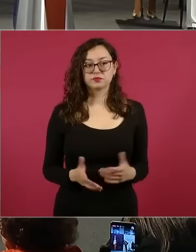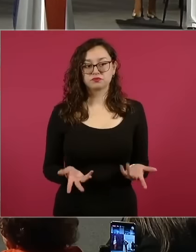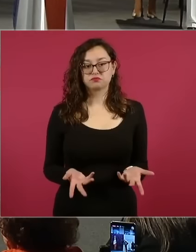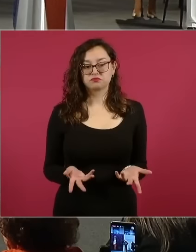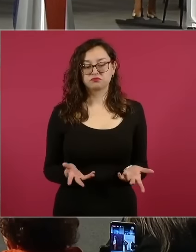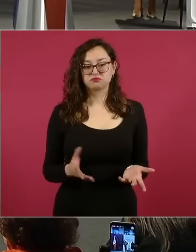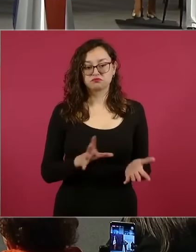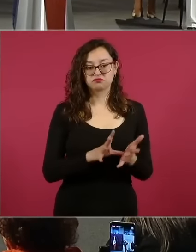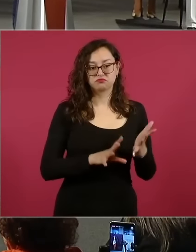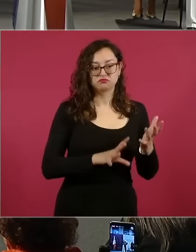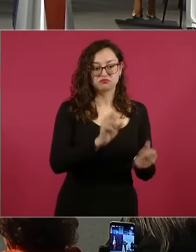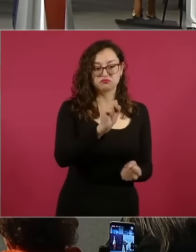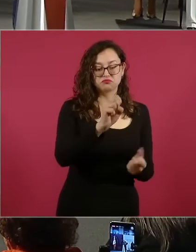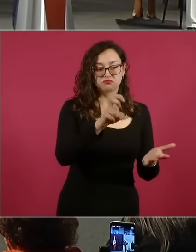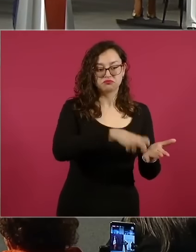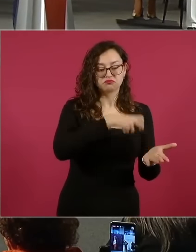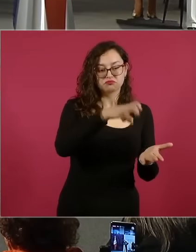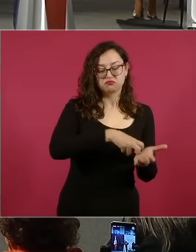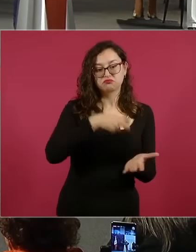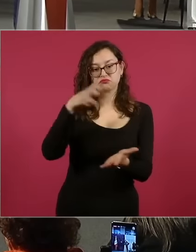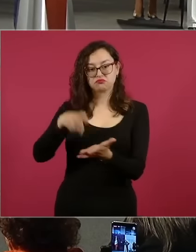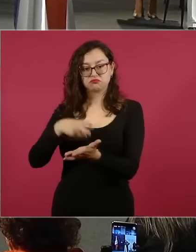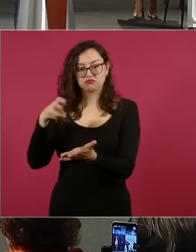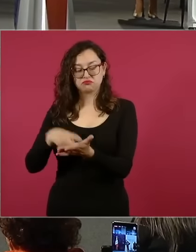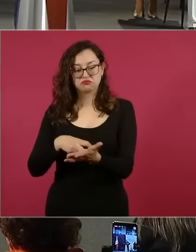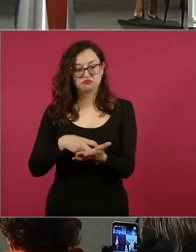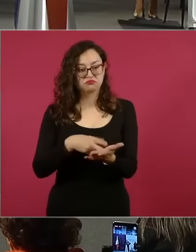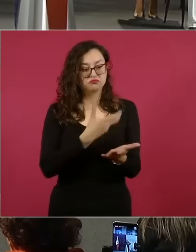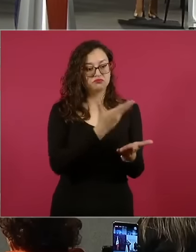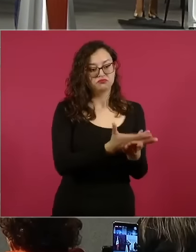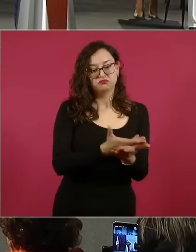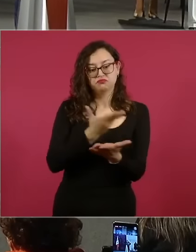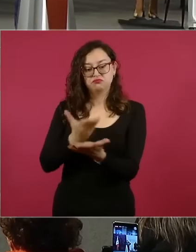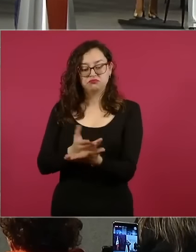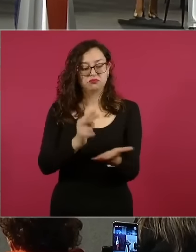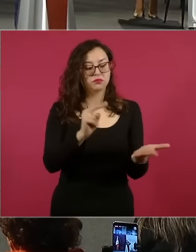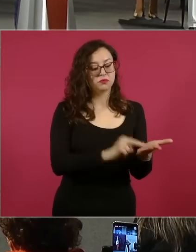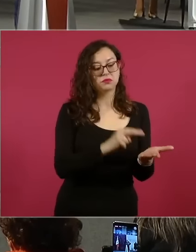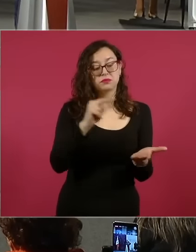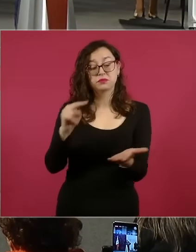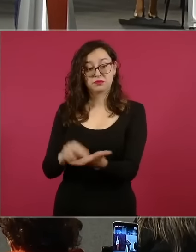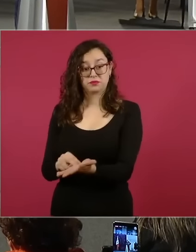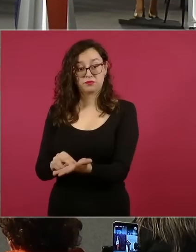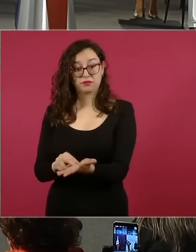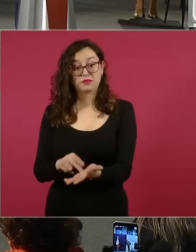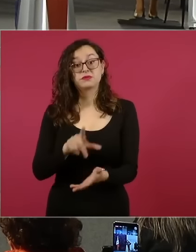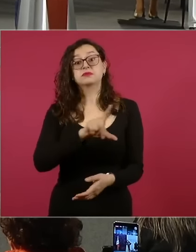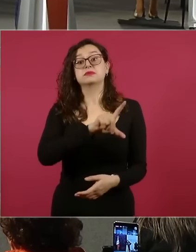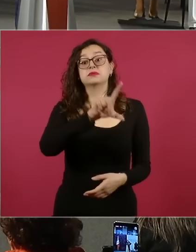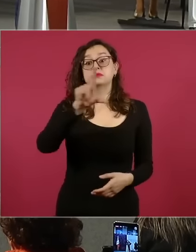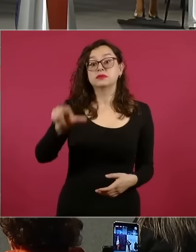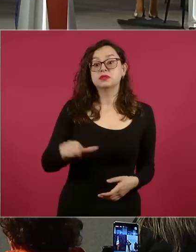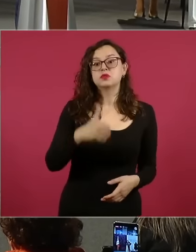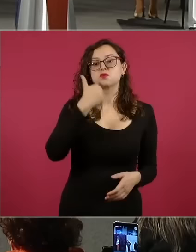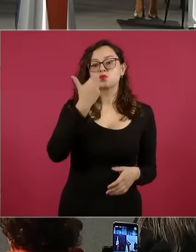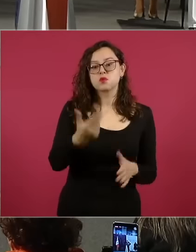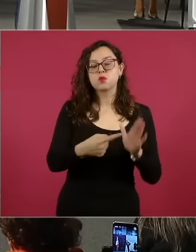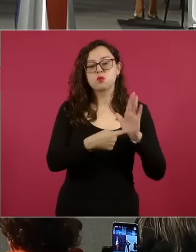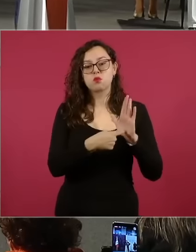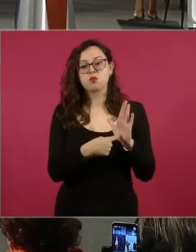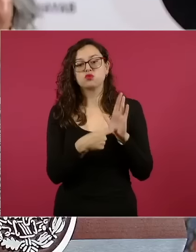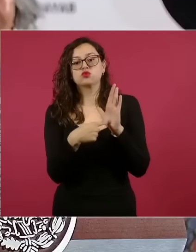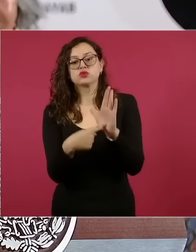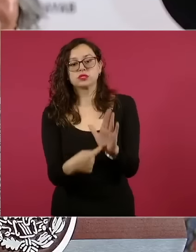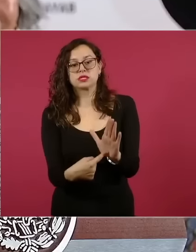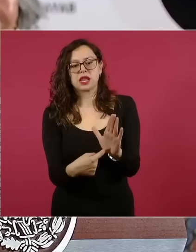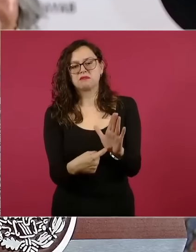reformas constitucionales y luego quiero presentarles un resumen